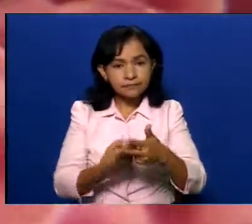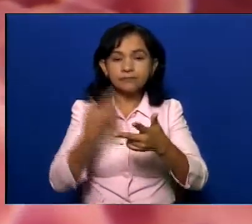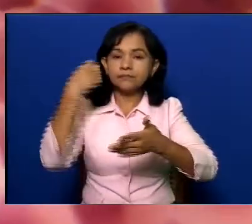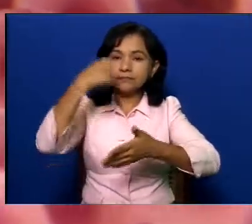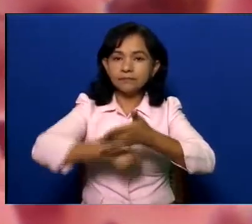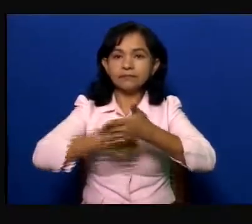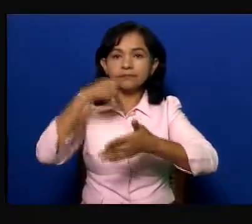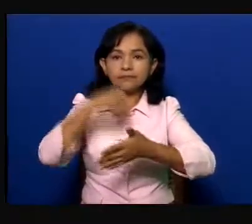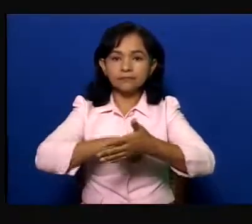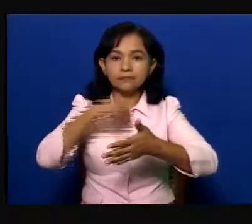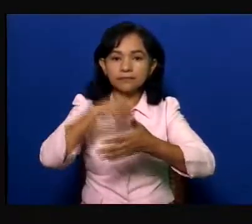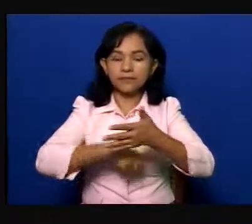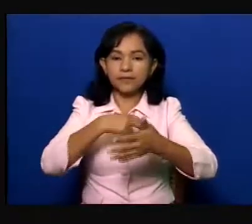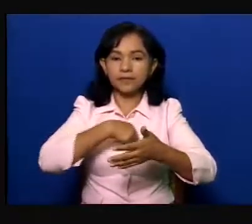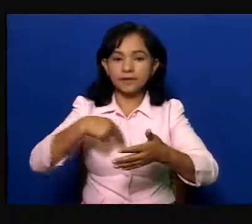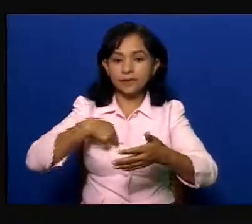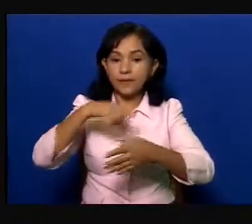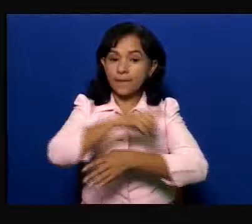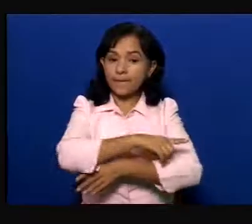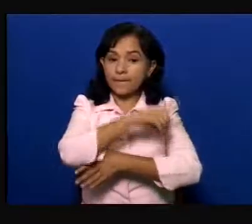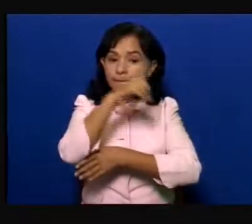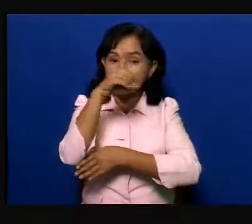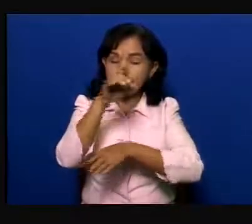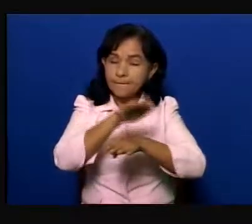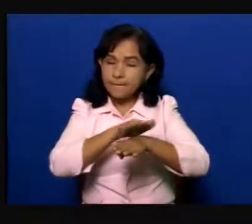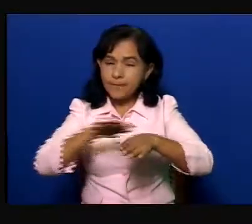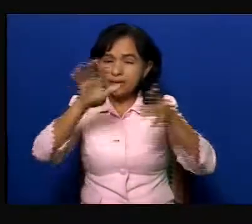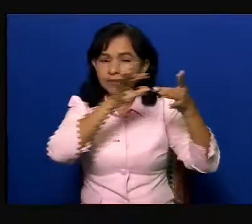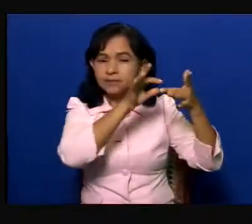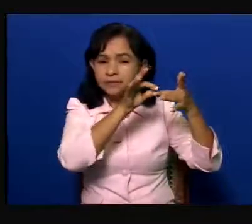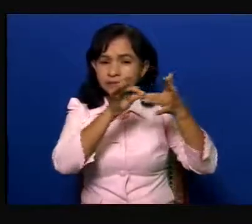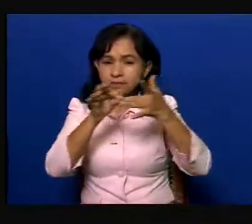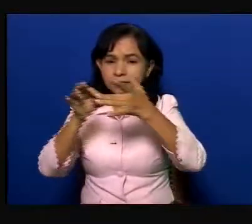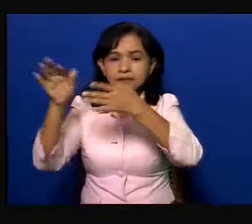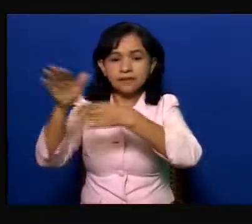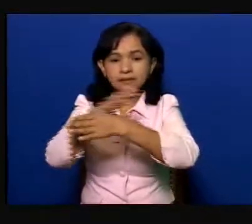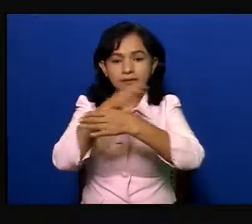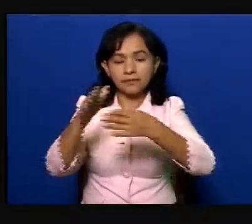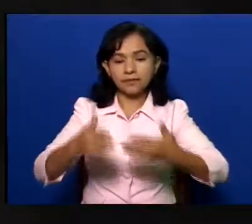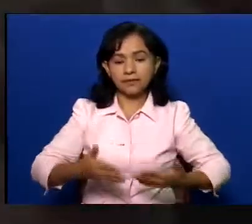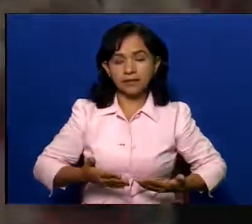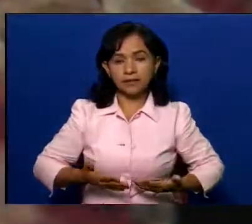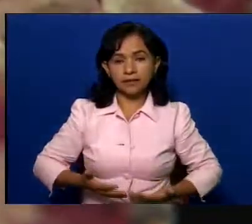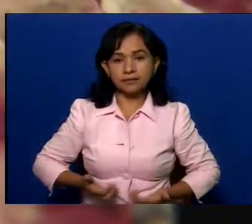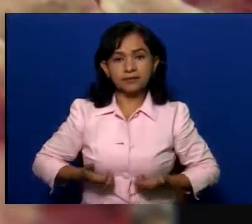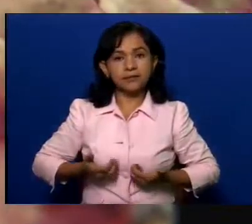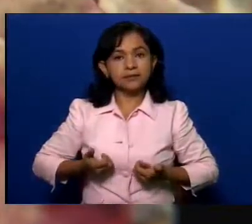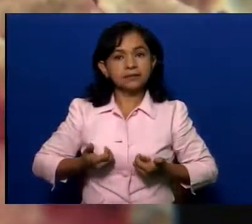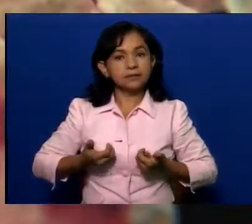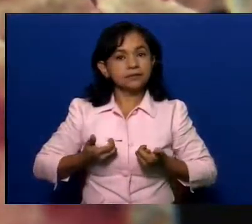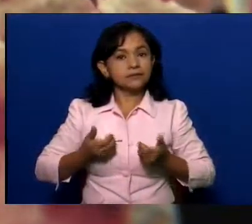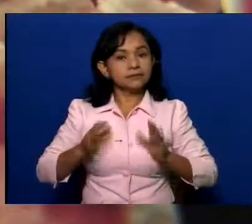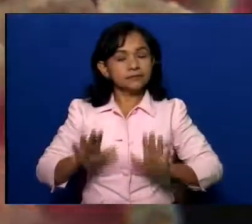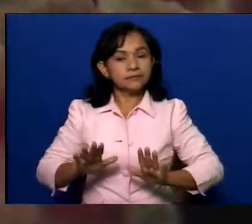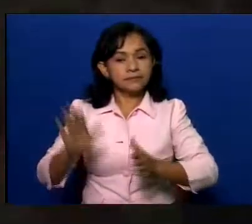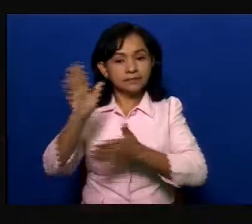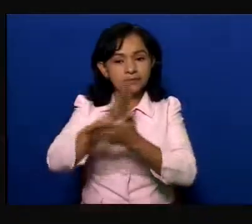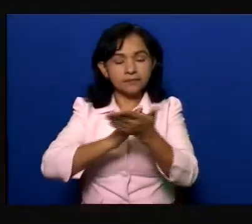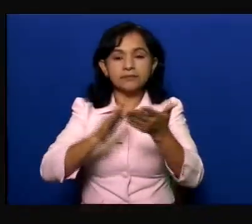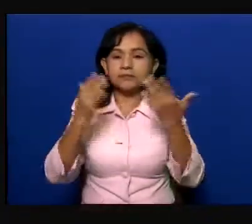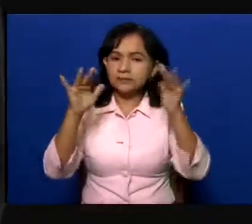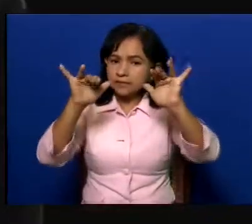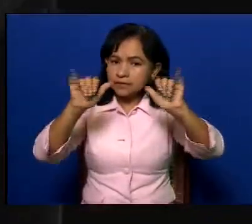esfuerzo por hacer un día más amplio, pues, para los distintos tipos de cáncer. Hay algunos días